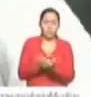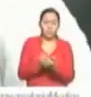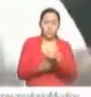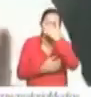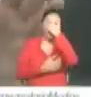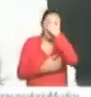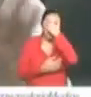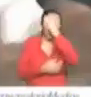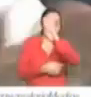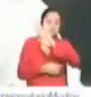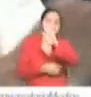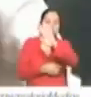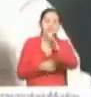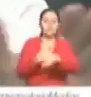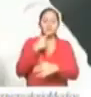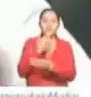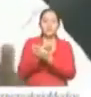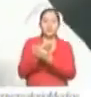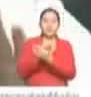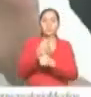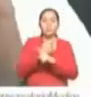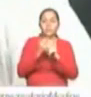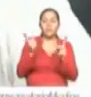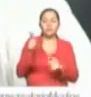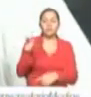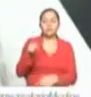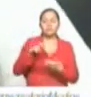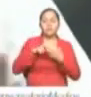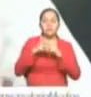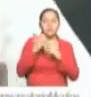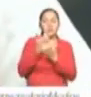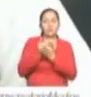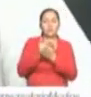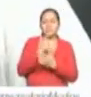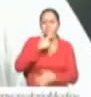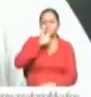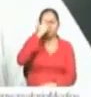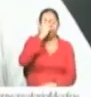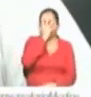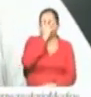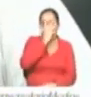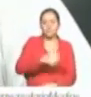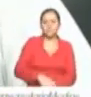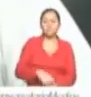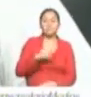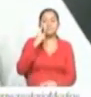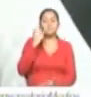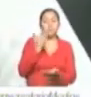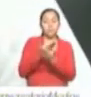cosa, pero no de maquillaje, pero no de economía. Da vergüenza ajena. Pero